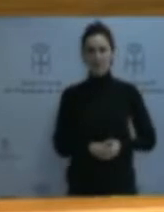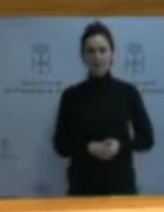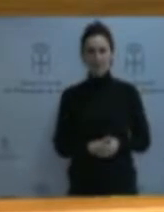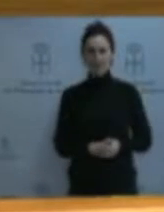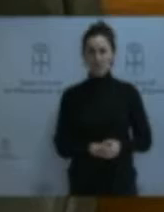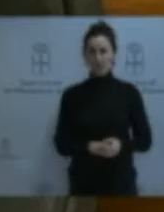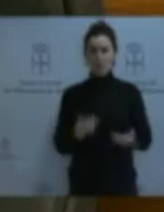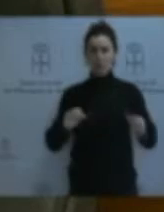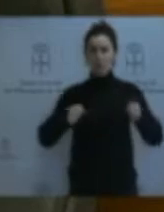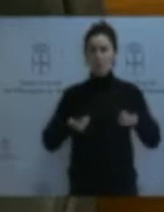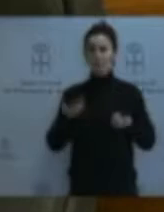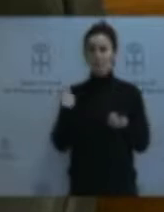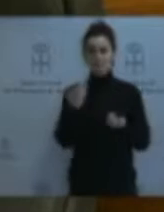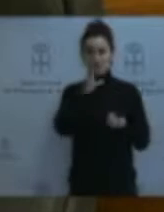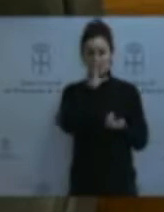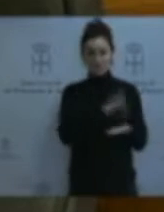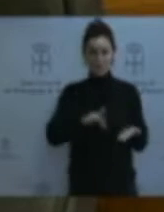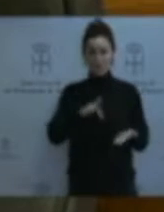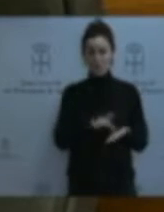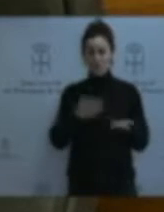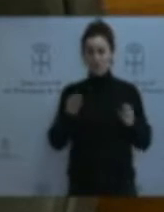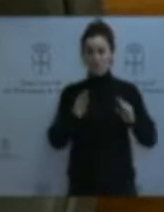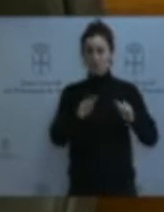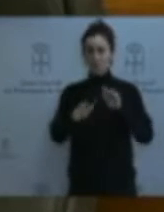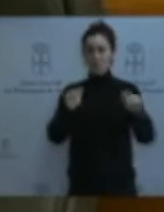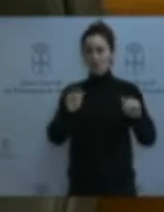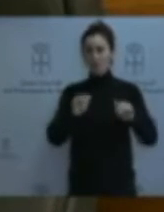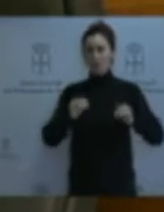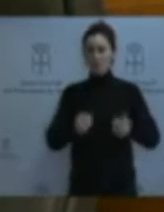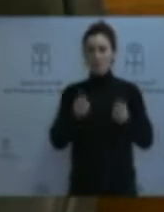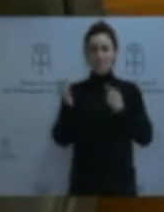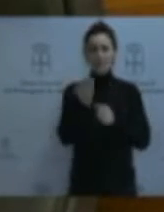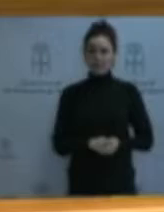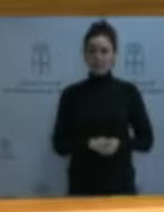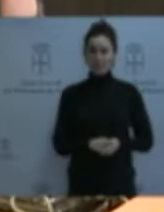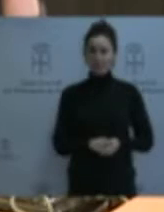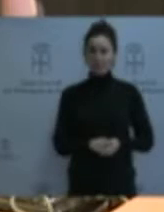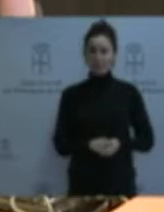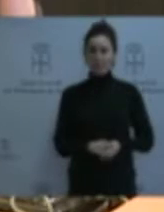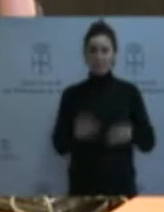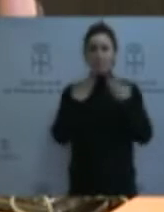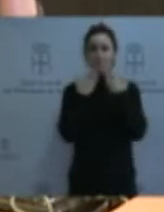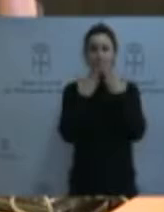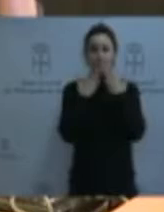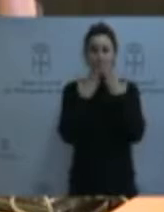su desarrollo el pasado mes de febrero a través de la convocatoria de los primeros procesos selectivos. Señora consejera. Gracias.